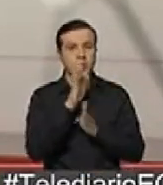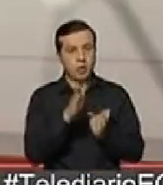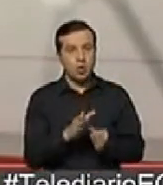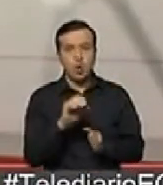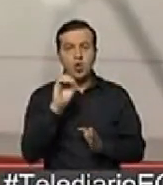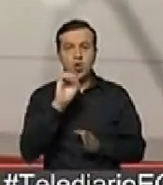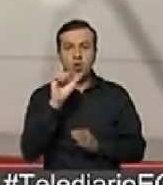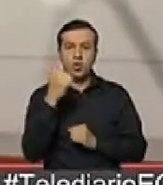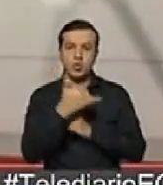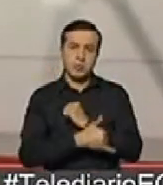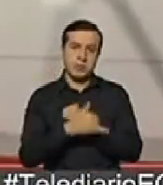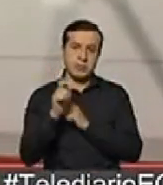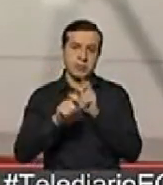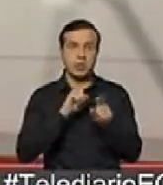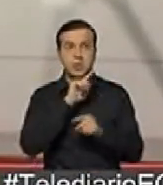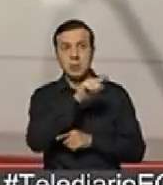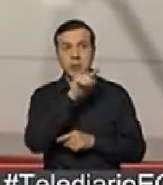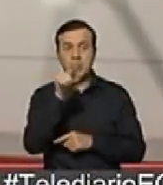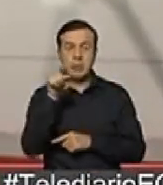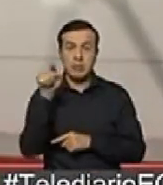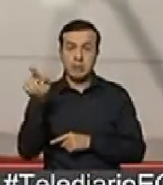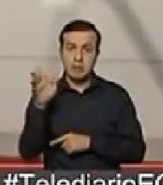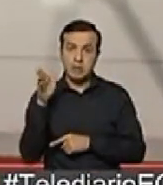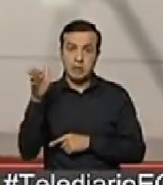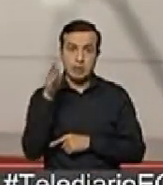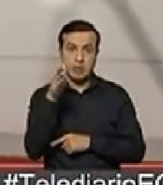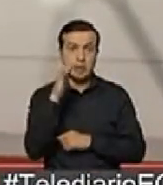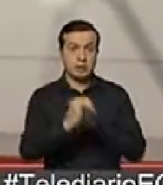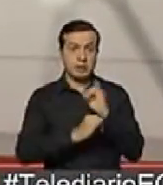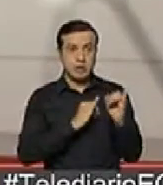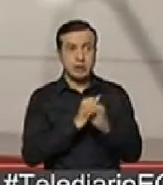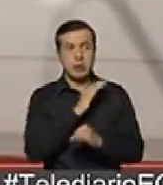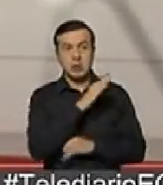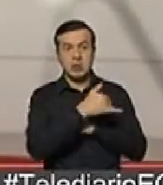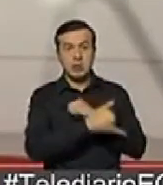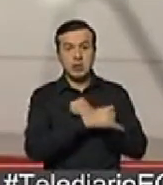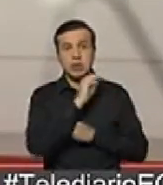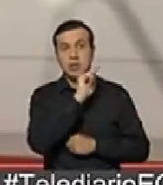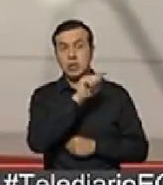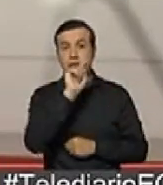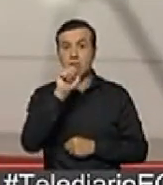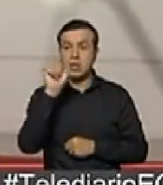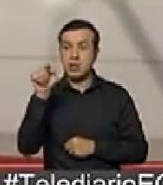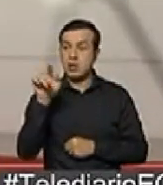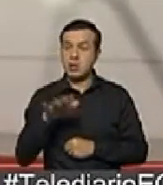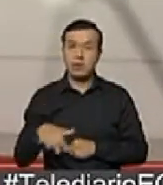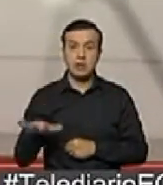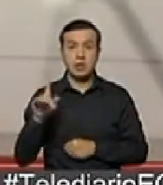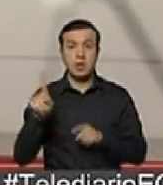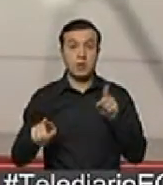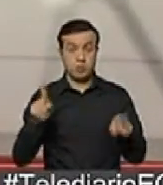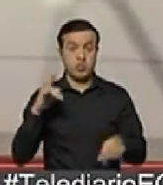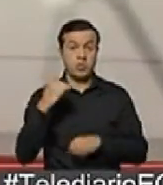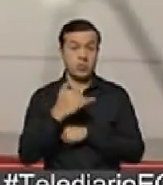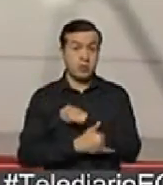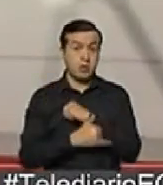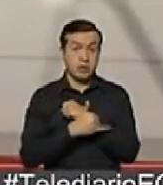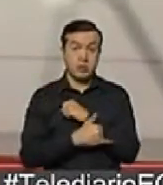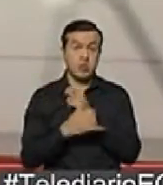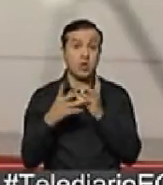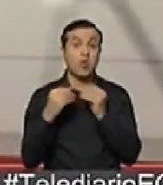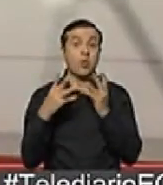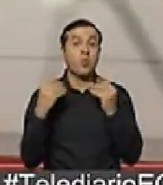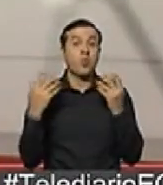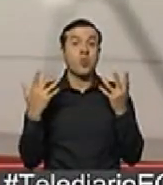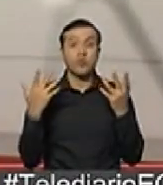o extranjeras, que realizan viajes internacionales. Y hay países que tienen